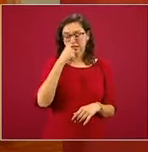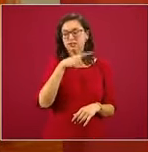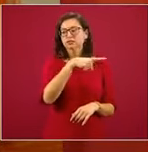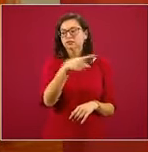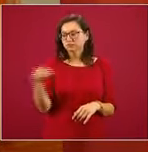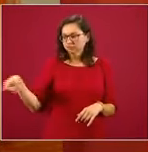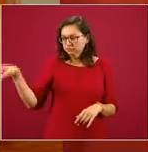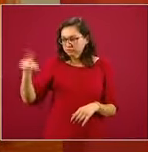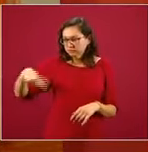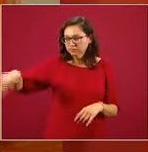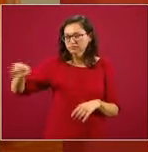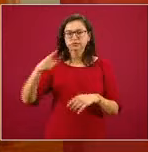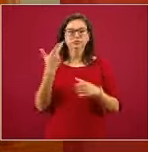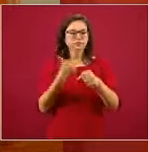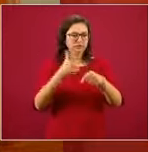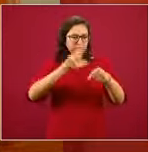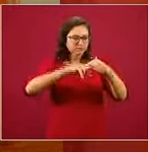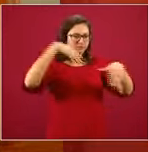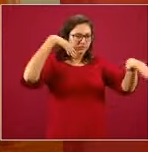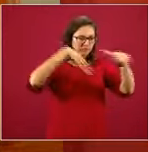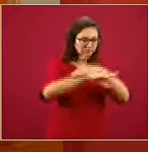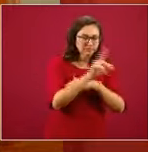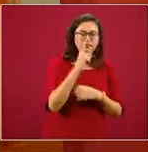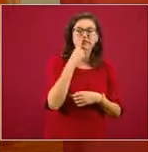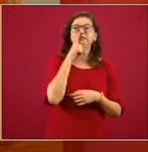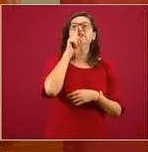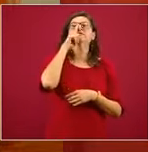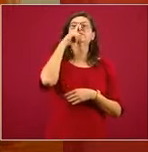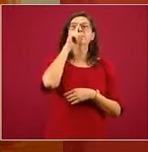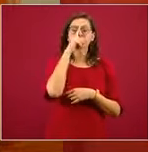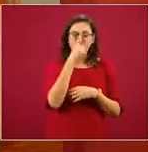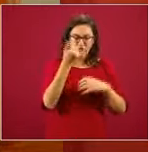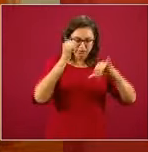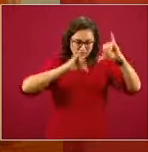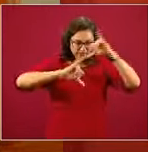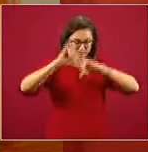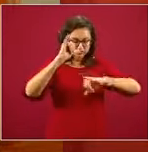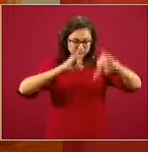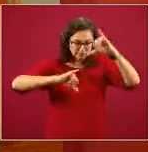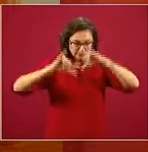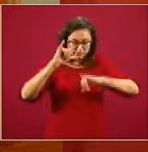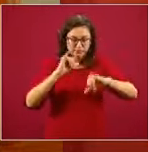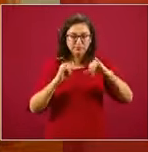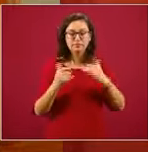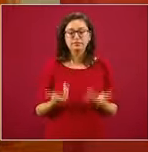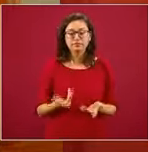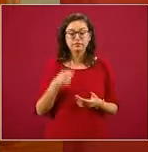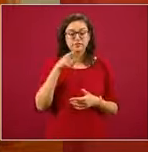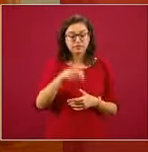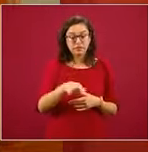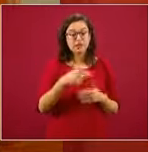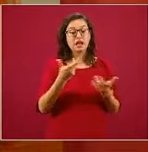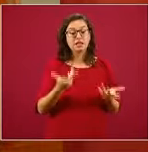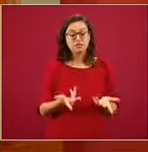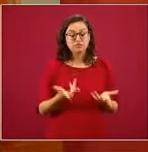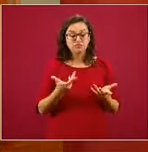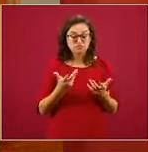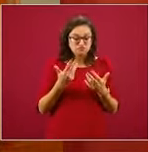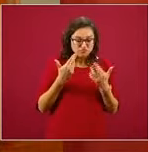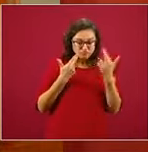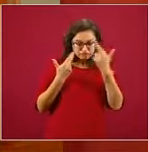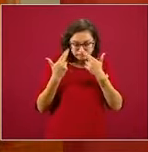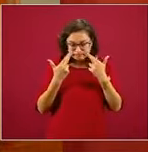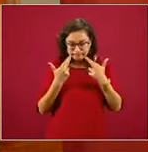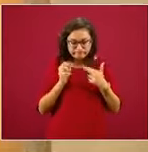faríngeo o nasofaríngeo y este se envió a un laboratorio de la Red Nacional de Laboratorios de Salud Pública precisamente para